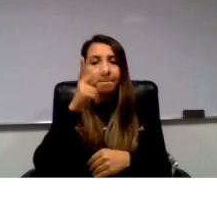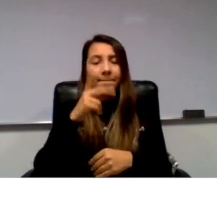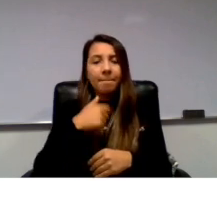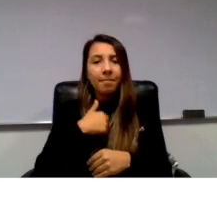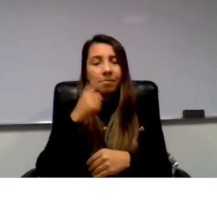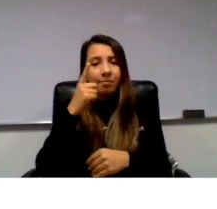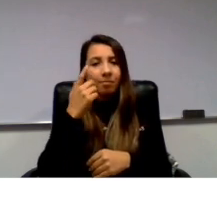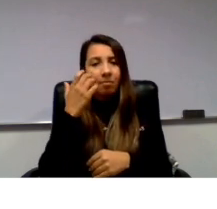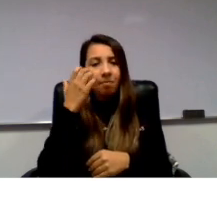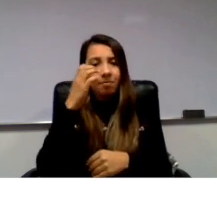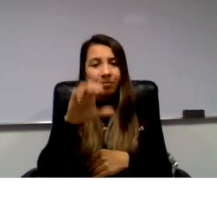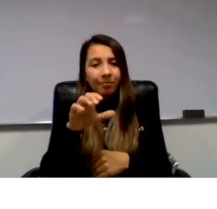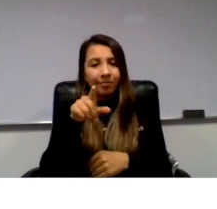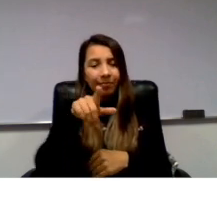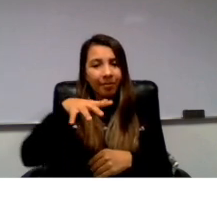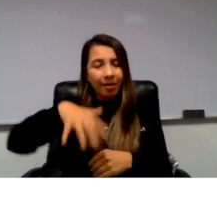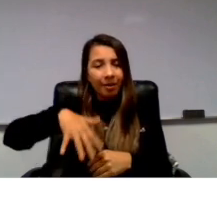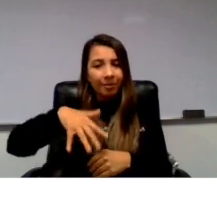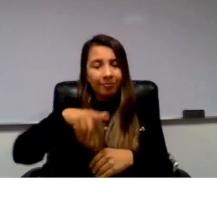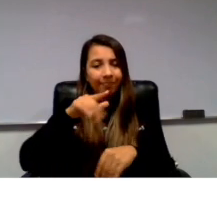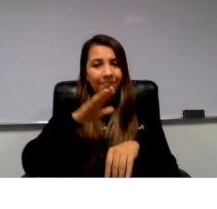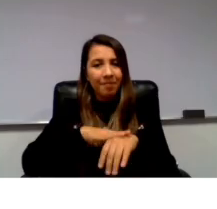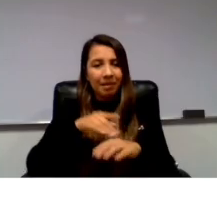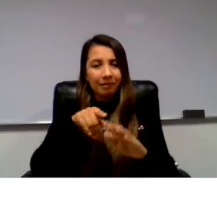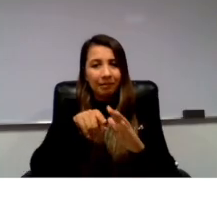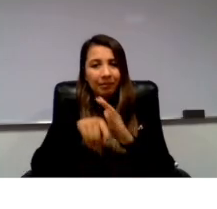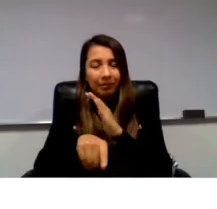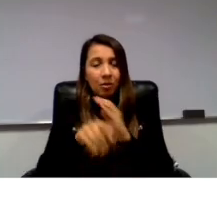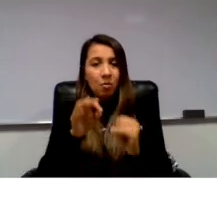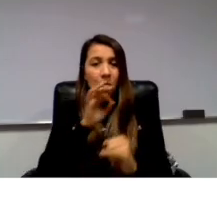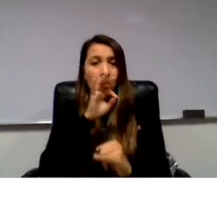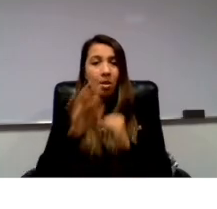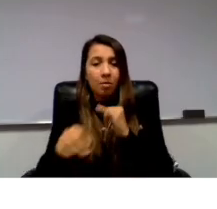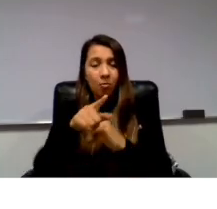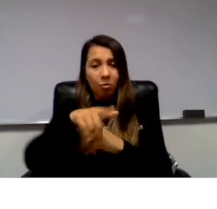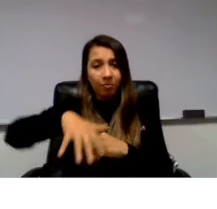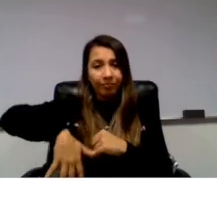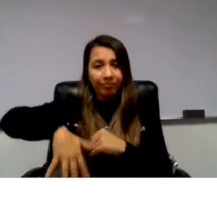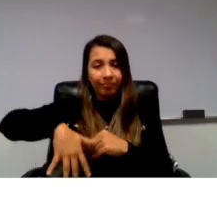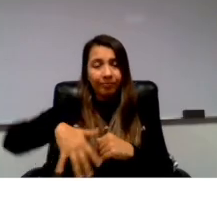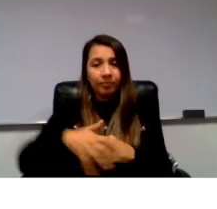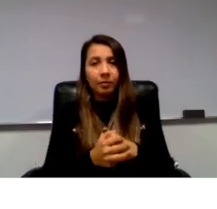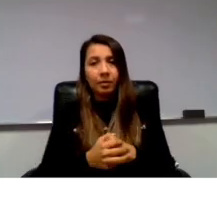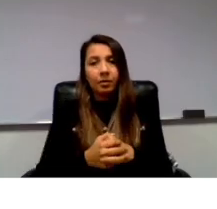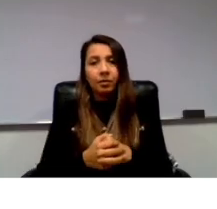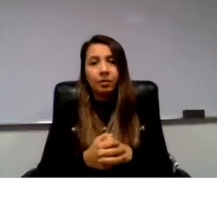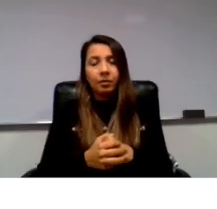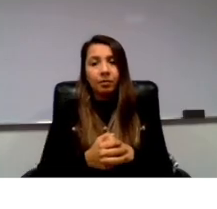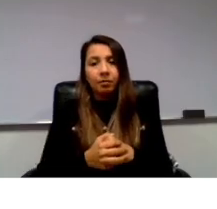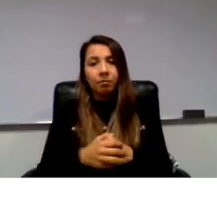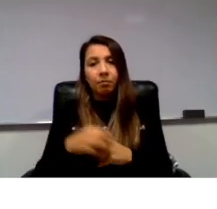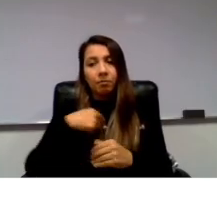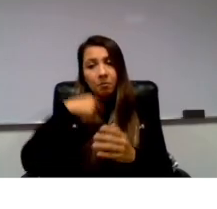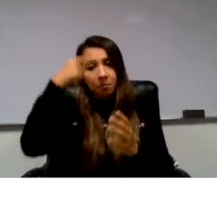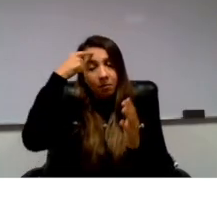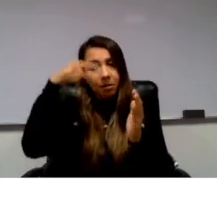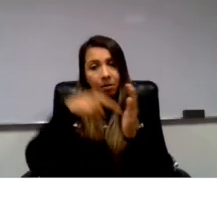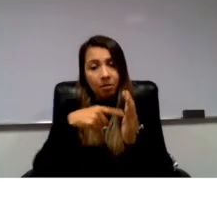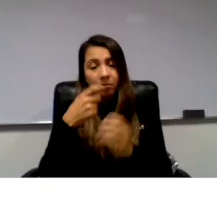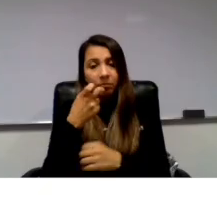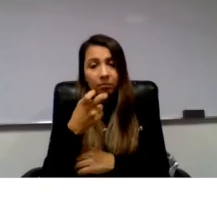comentario acerca de este aumento en la complejidad del último ancestro común, como nos comentabas. Y yo creo que esto es